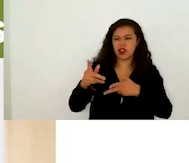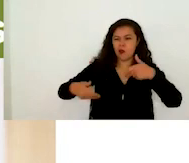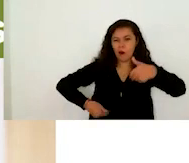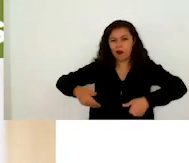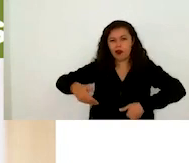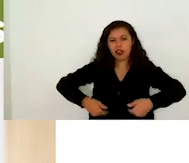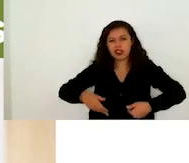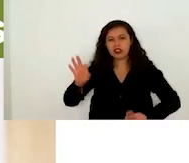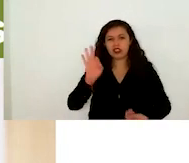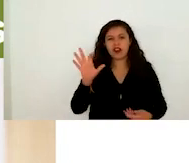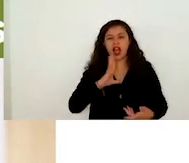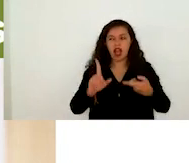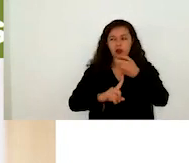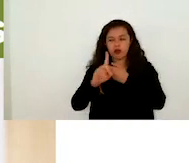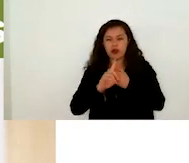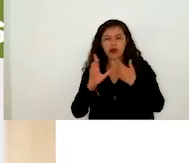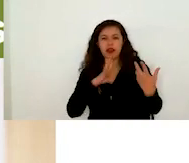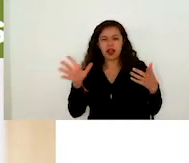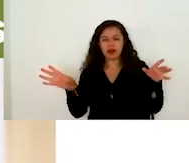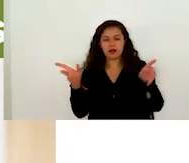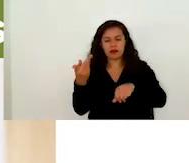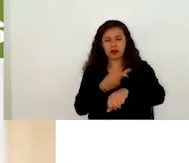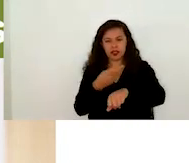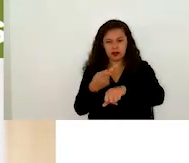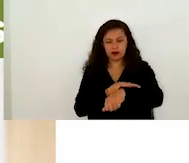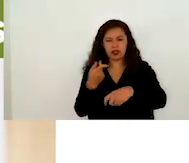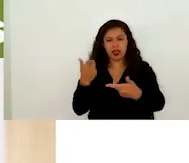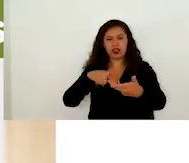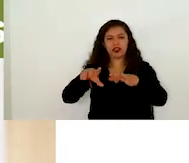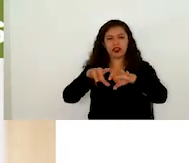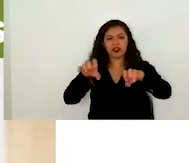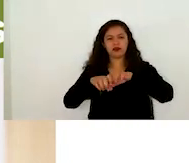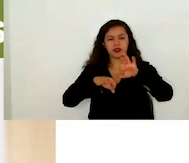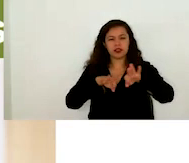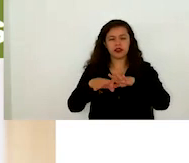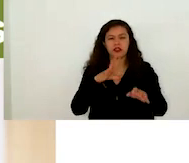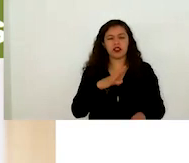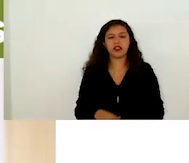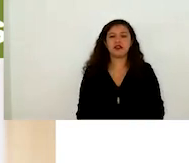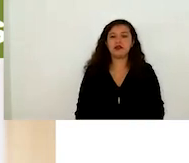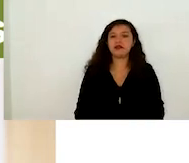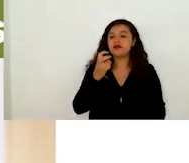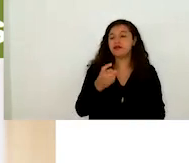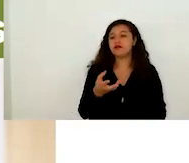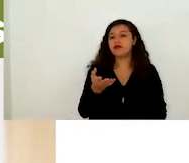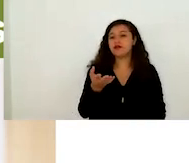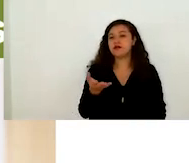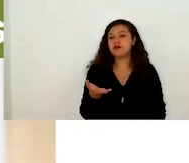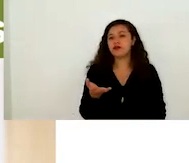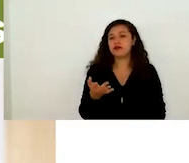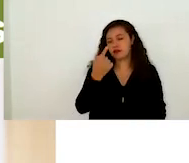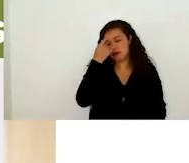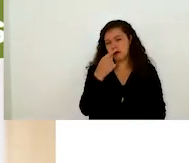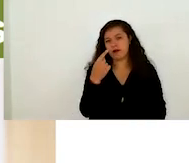existan los conflictos que se pueden estar generando dentro del equipo de trabajo pero es tan importante porque por tanto al menos